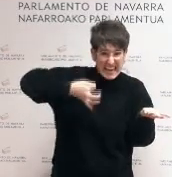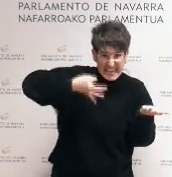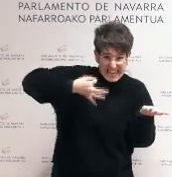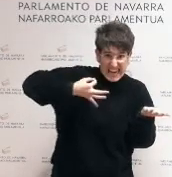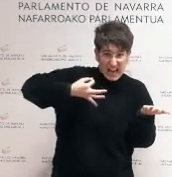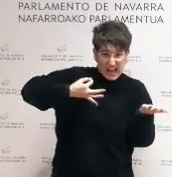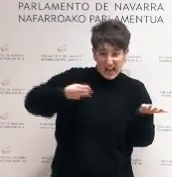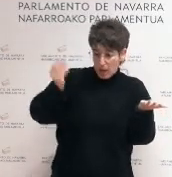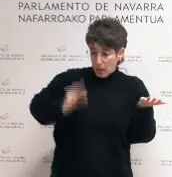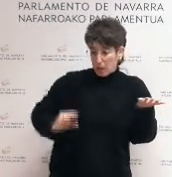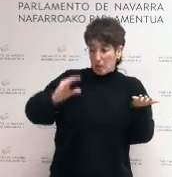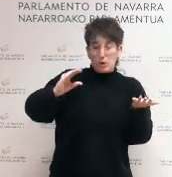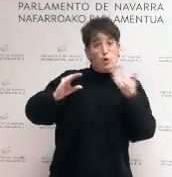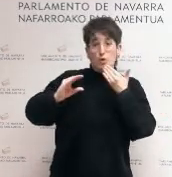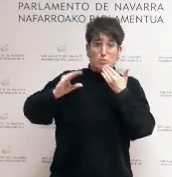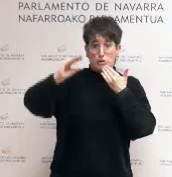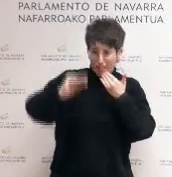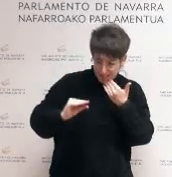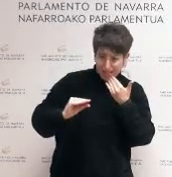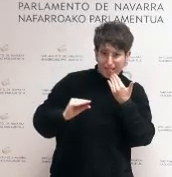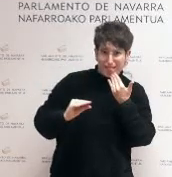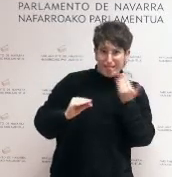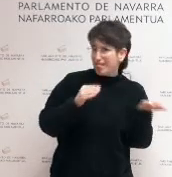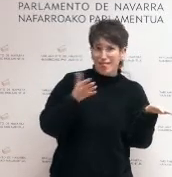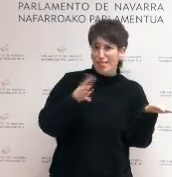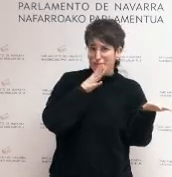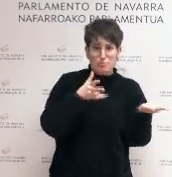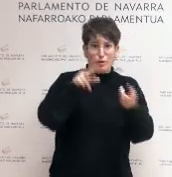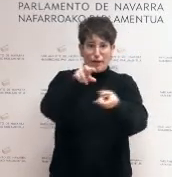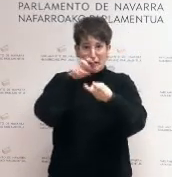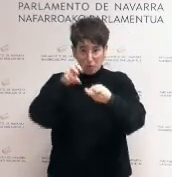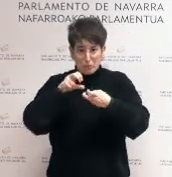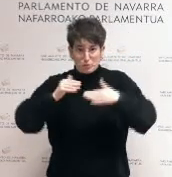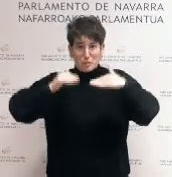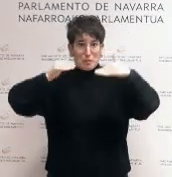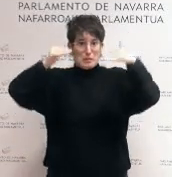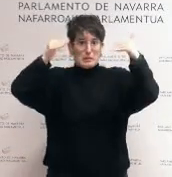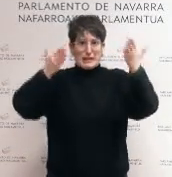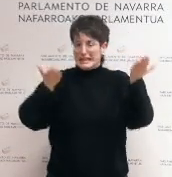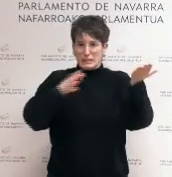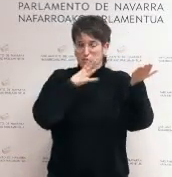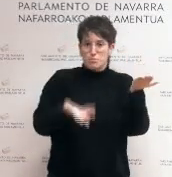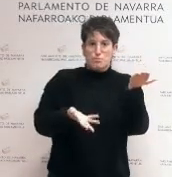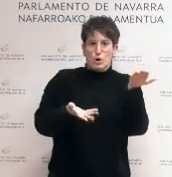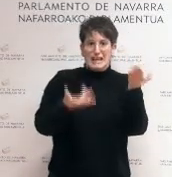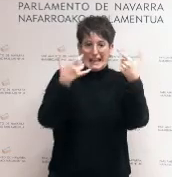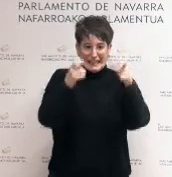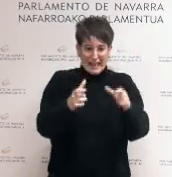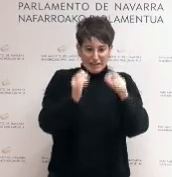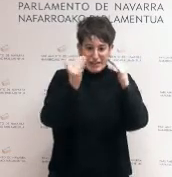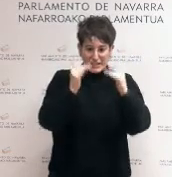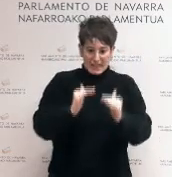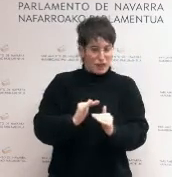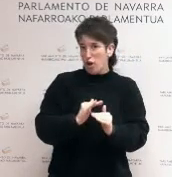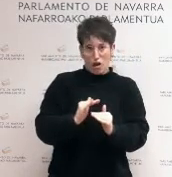adquisitivo merced a esta situación de impuestos que mantiene el Gobierno, que no deflacta la tarifa. ¿Y qué propuso el Gobierno hace